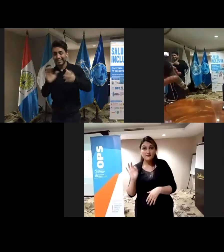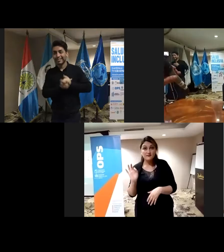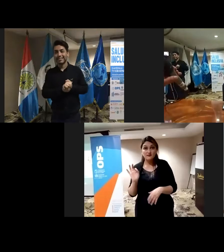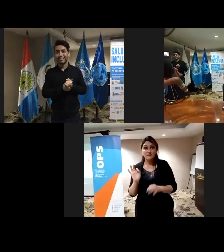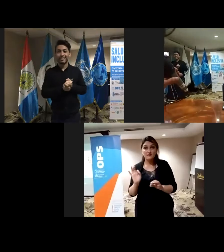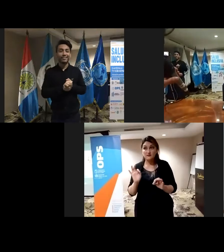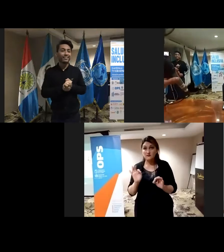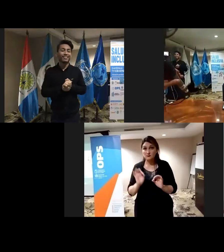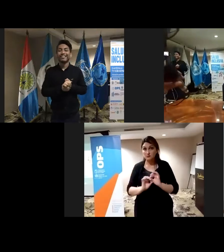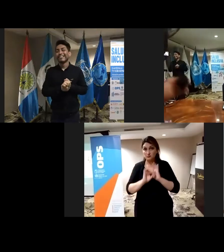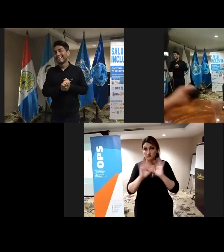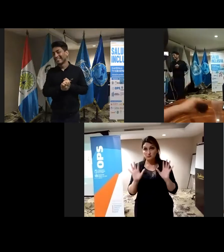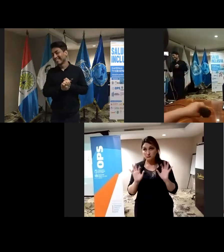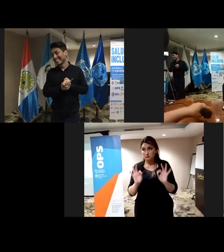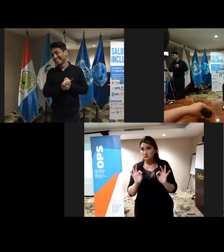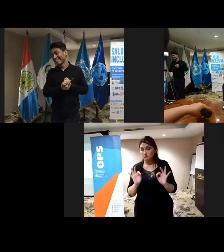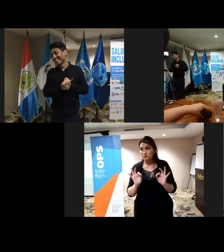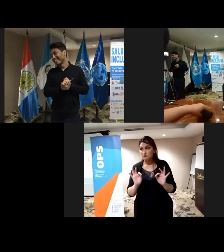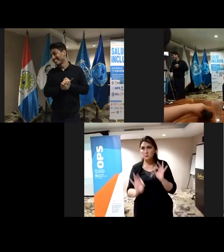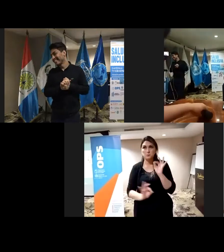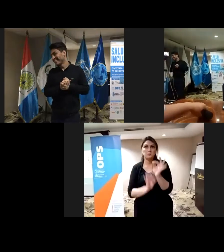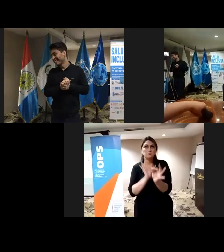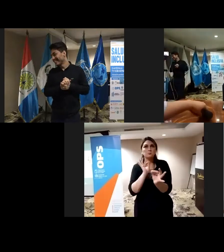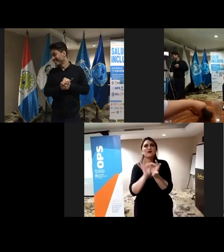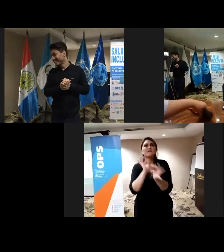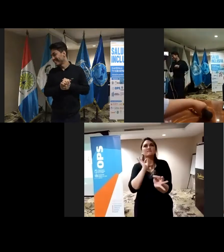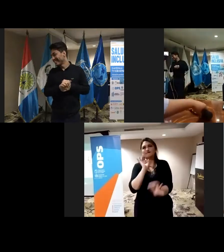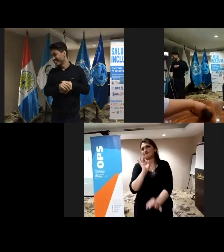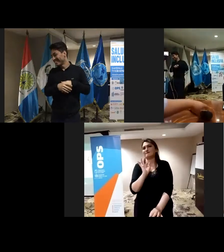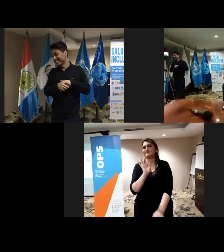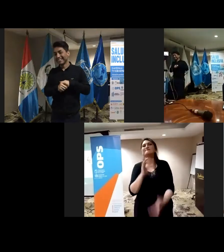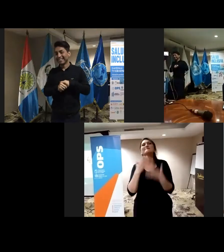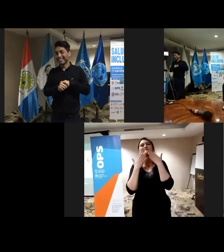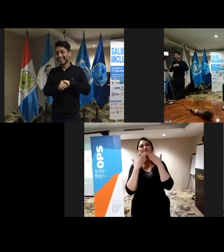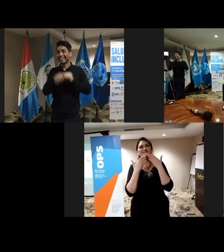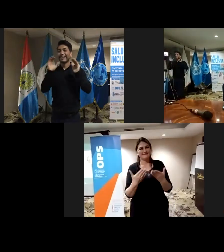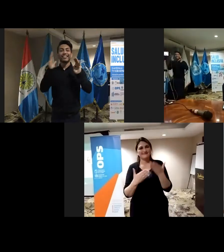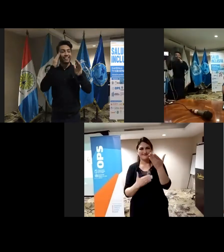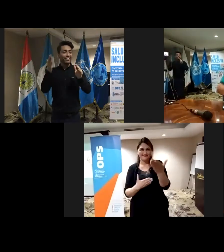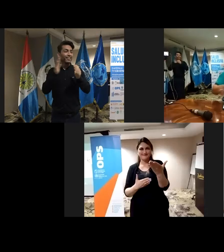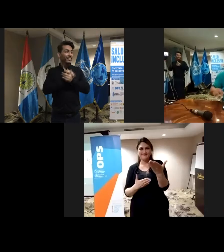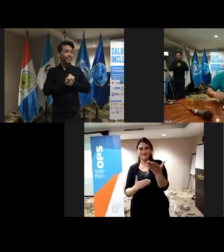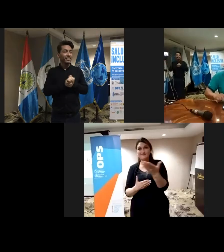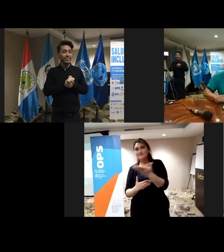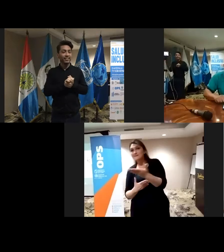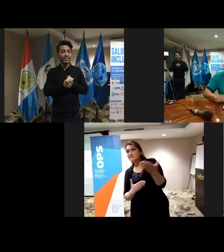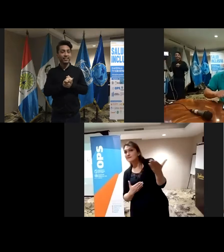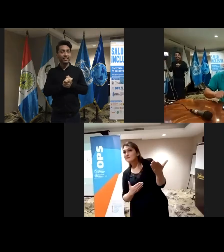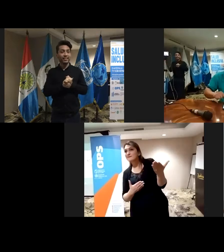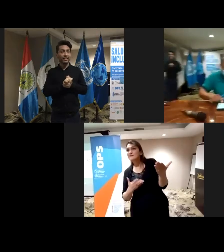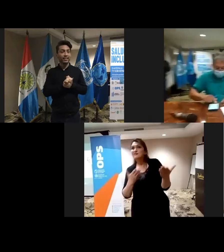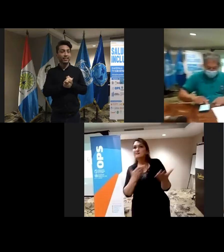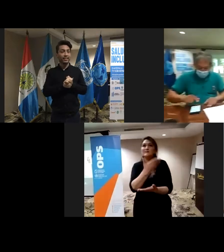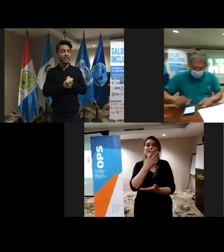Sí, perfecto, mi querido Antonio. Ok, muchas gracias. Bueno, gracias a todas, buenas tardes a todas y